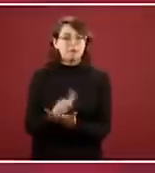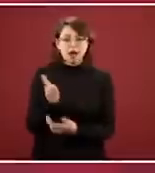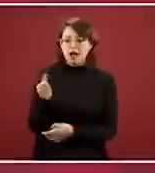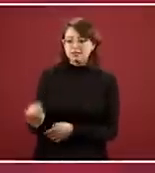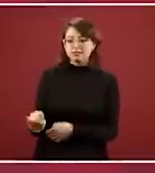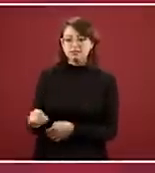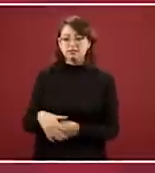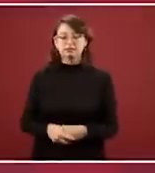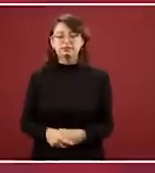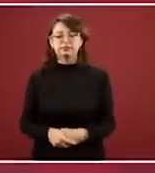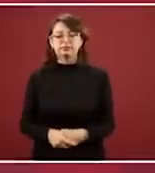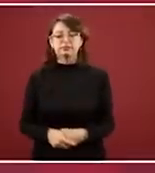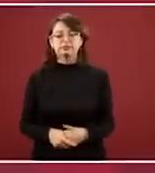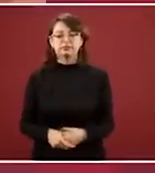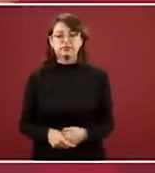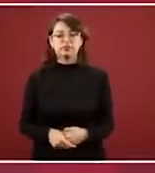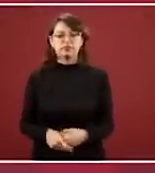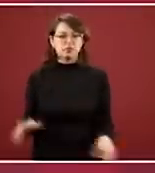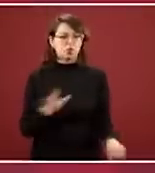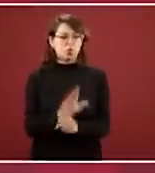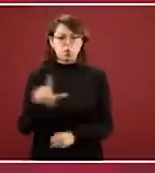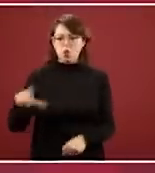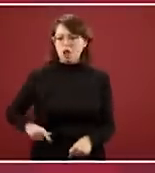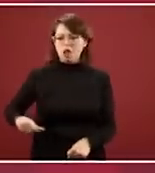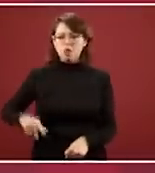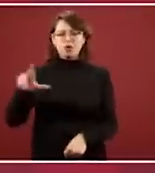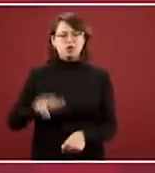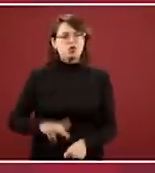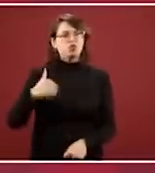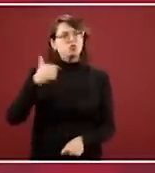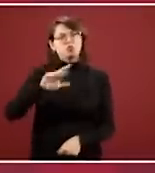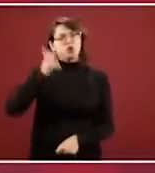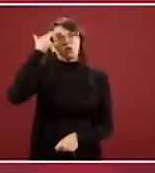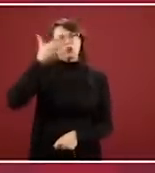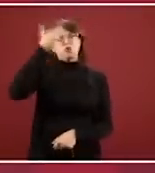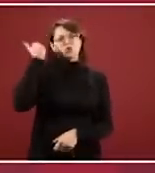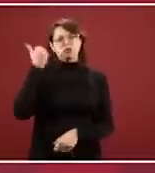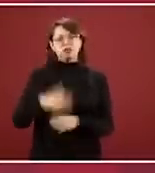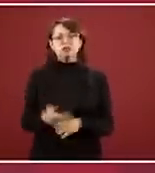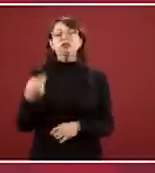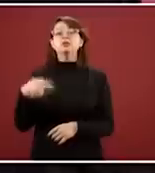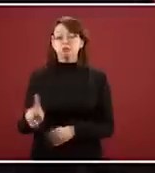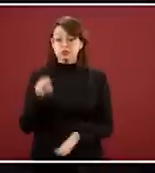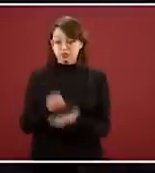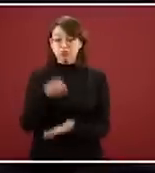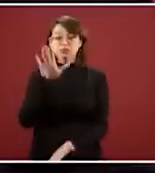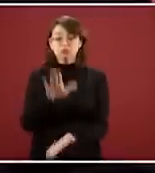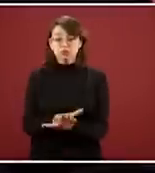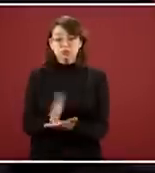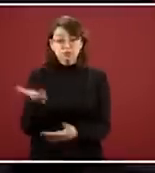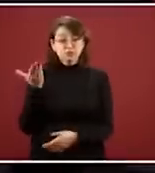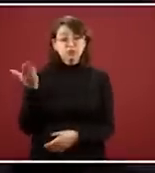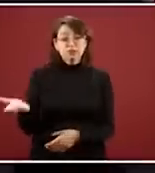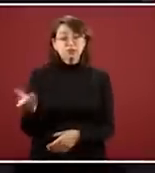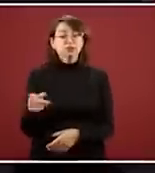Sí, no sé con qué gobernador, no quiero aquí, pero sí se estableció de que